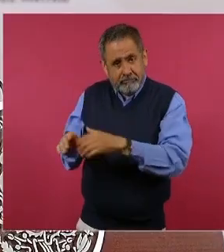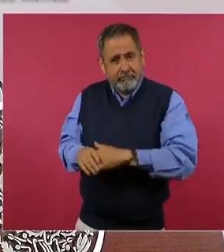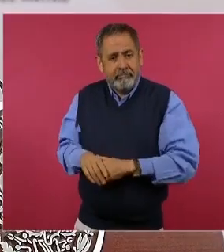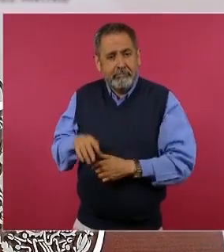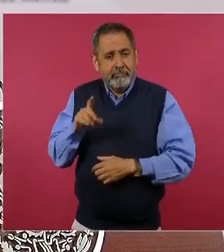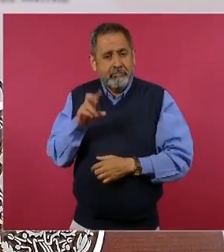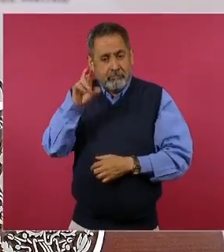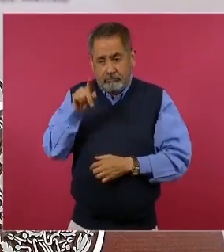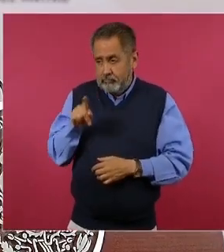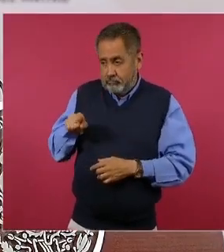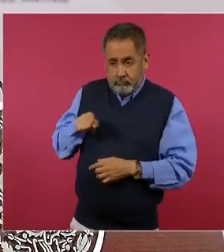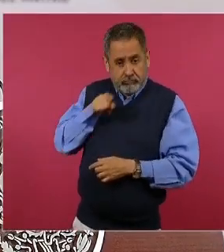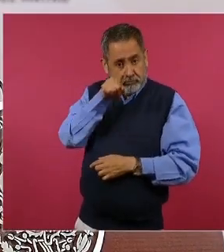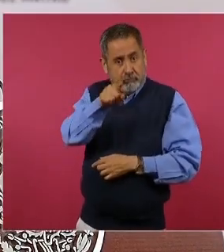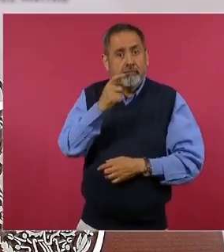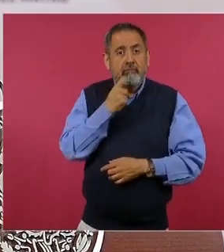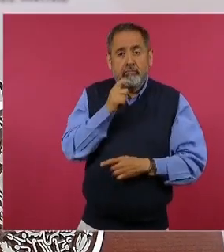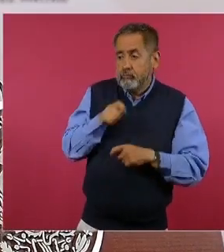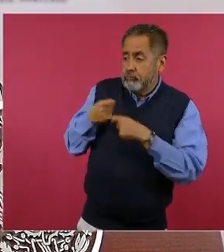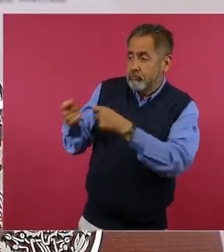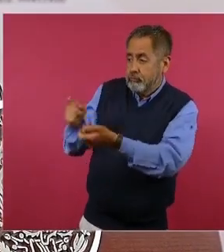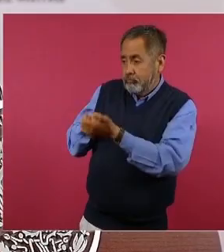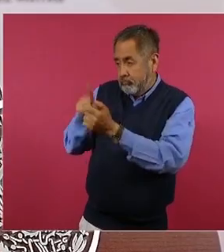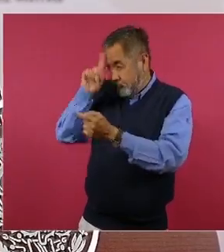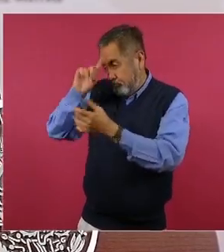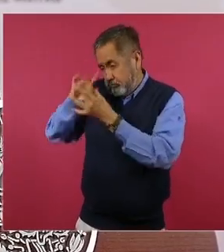la doctora Sheinbaum.